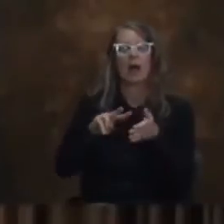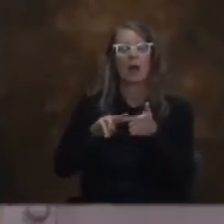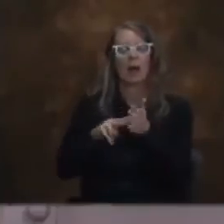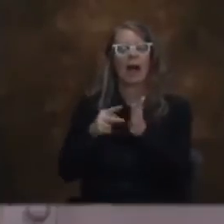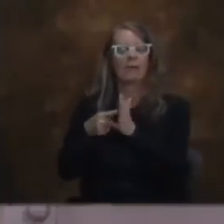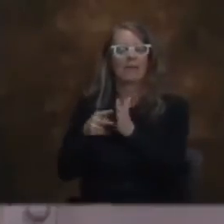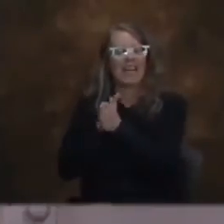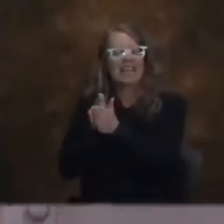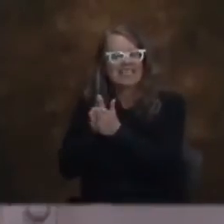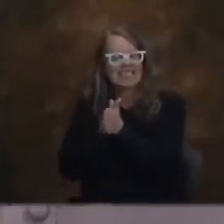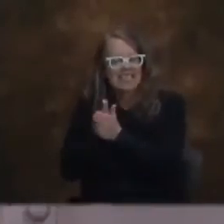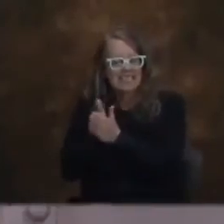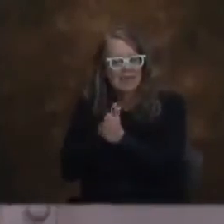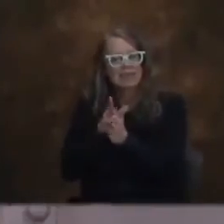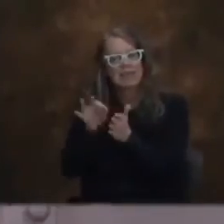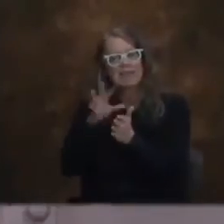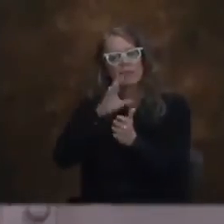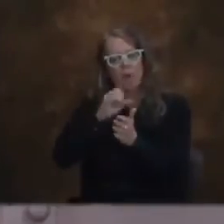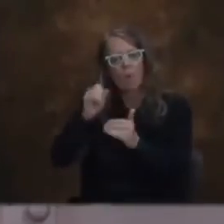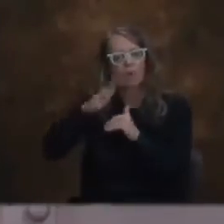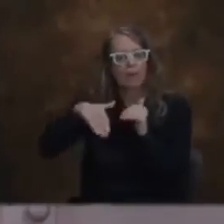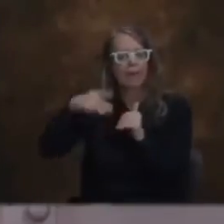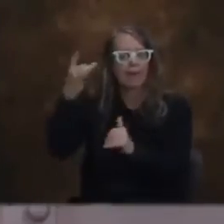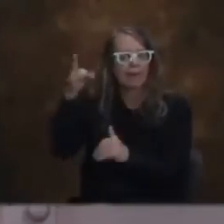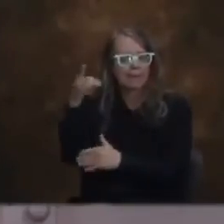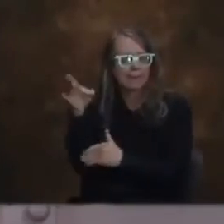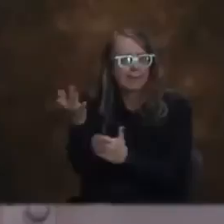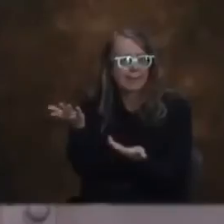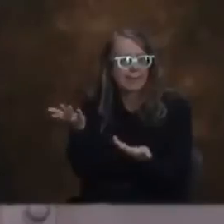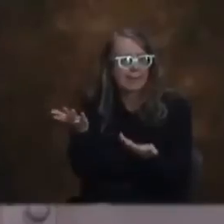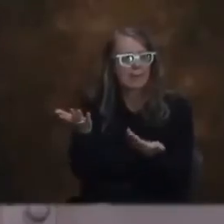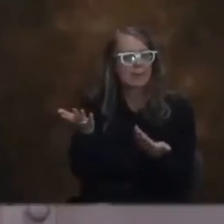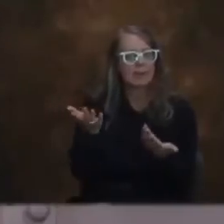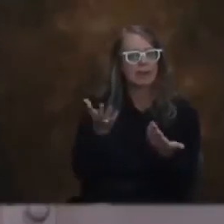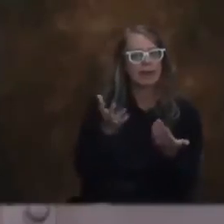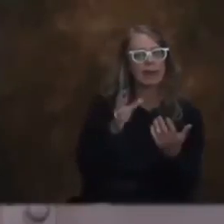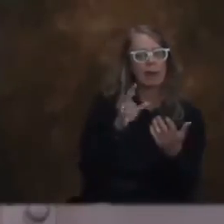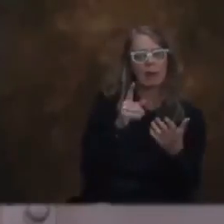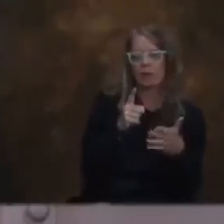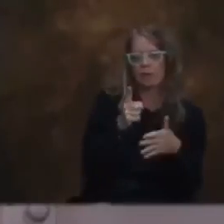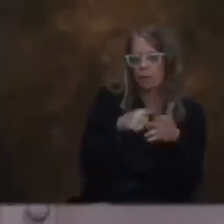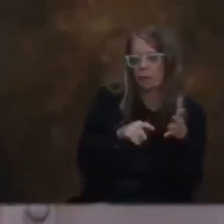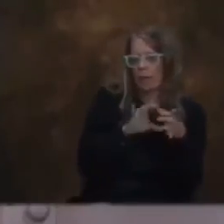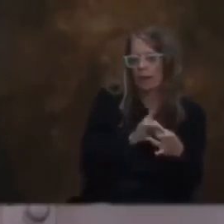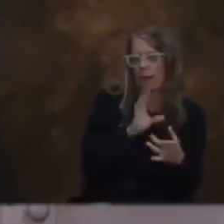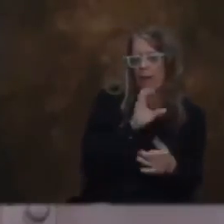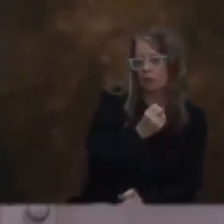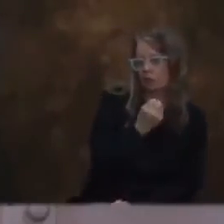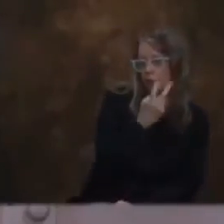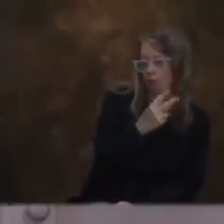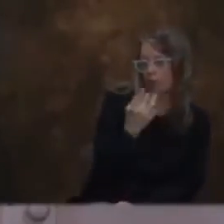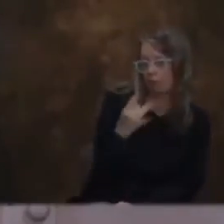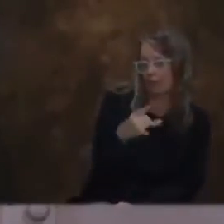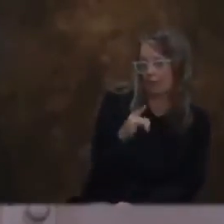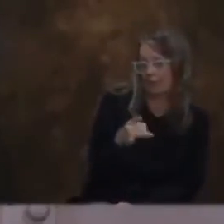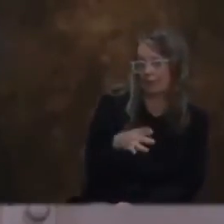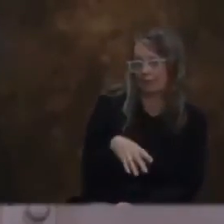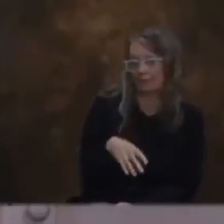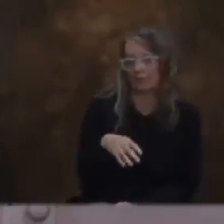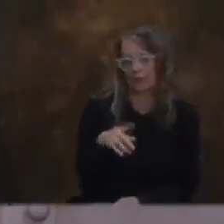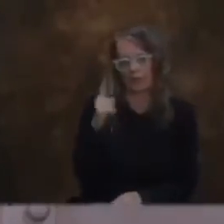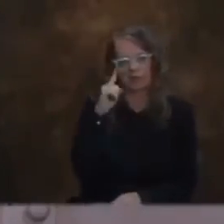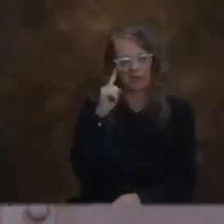tarjetas de regalo son para personas de 18 años de edad y 15 por ciento